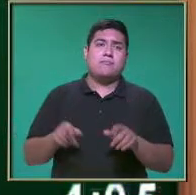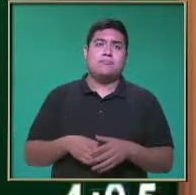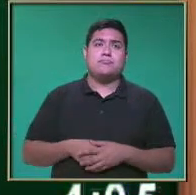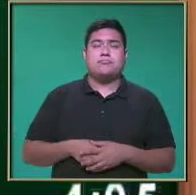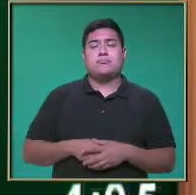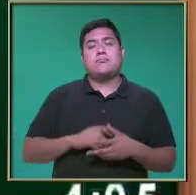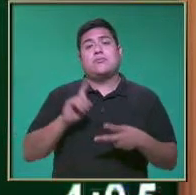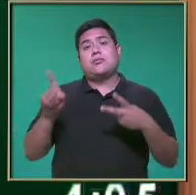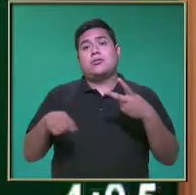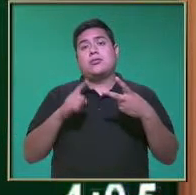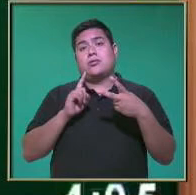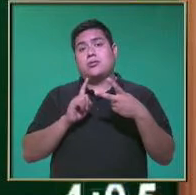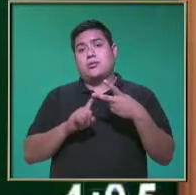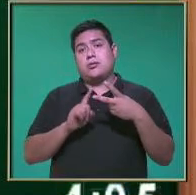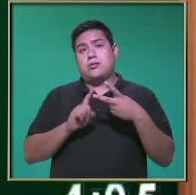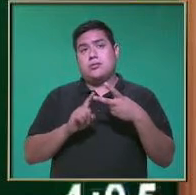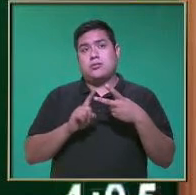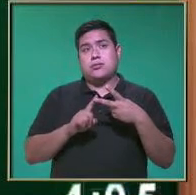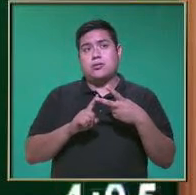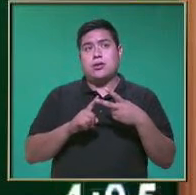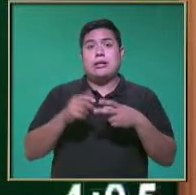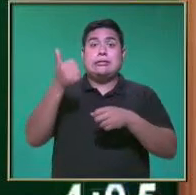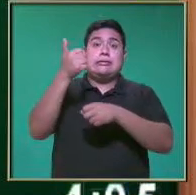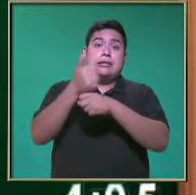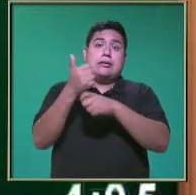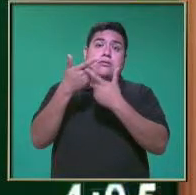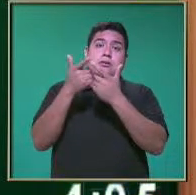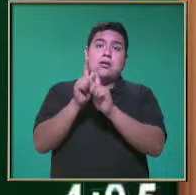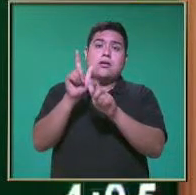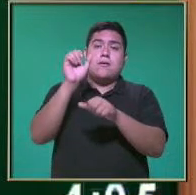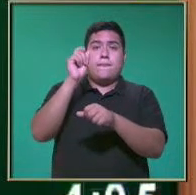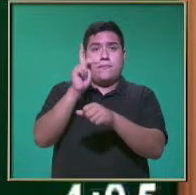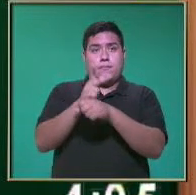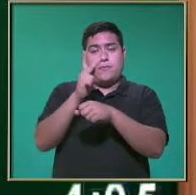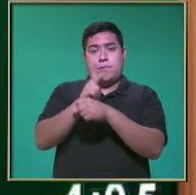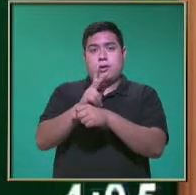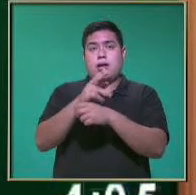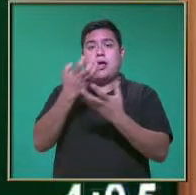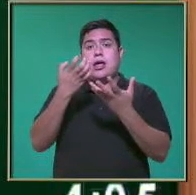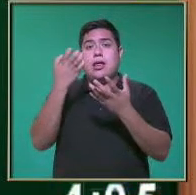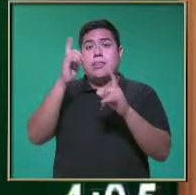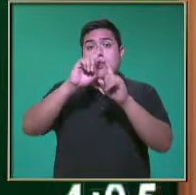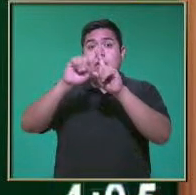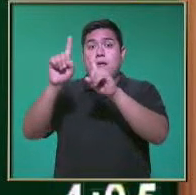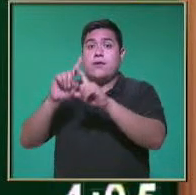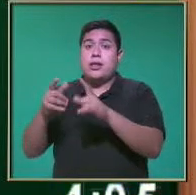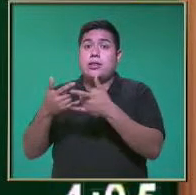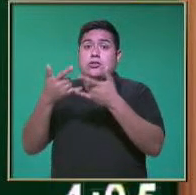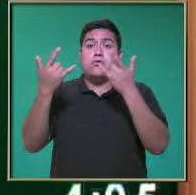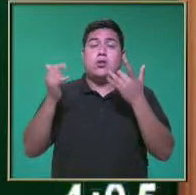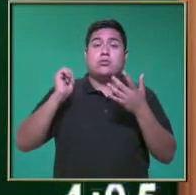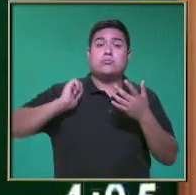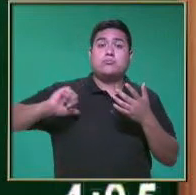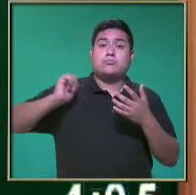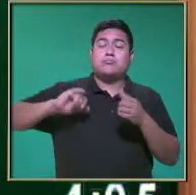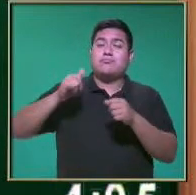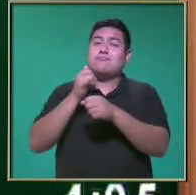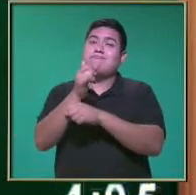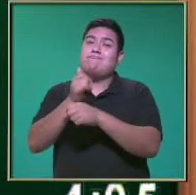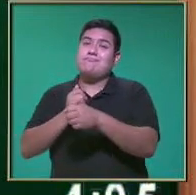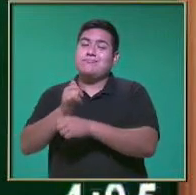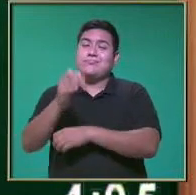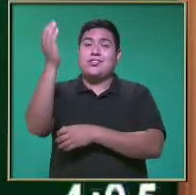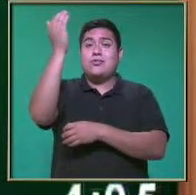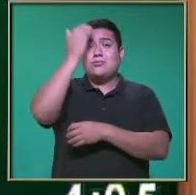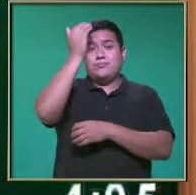When you were in the primary school, you were exploring and reading different fantasy tales. Cuando tú estabas en primaria, en